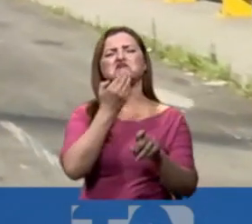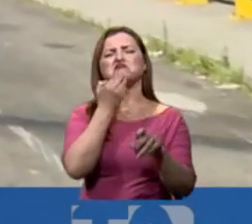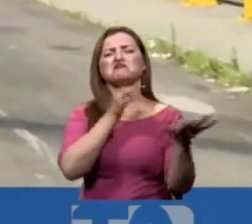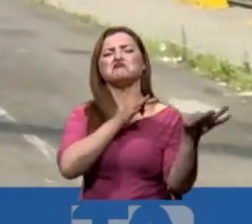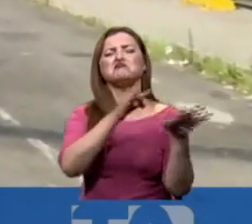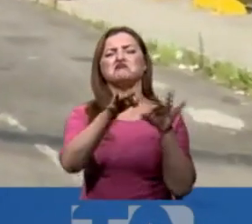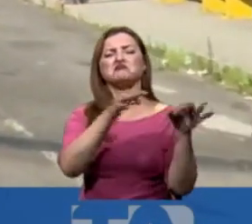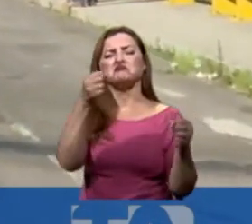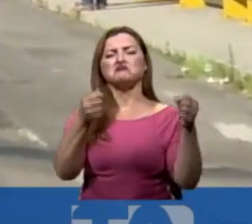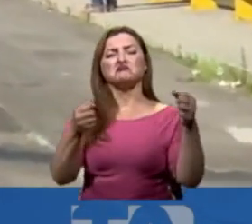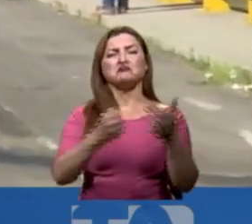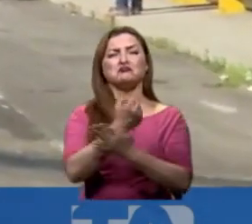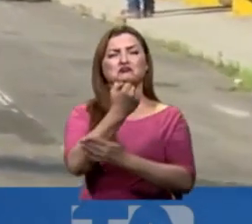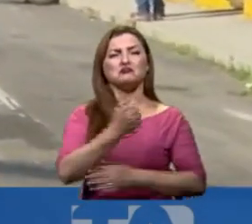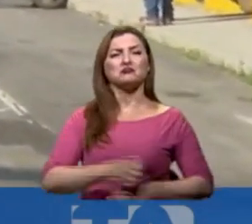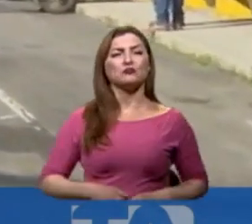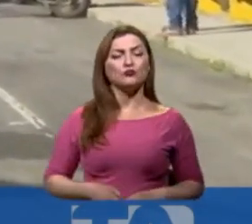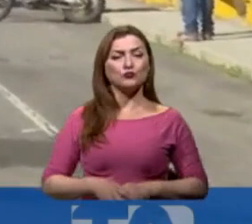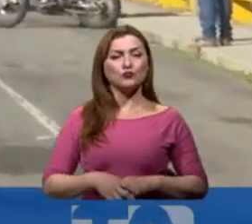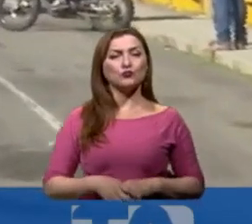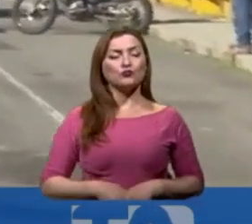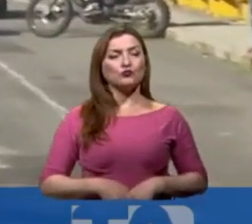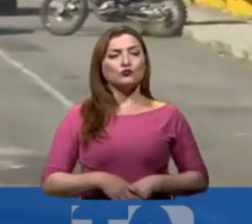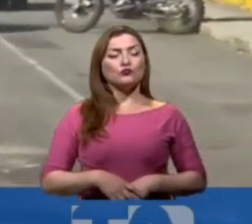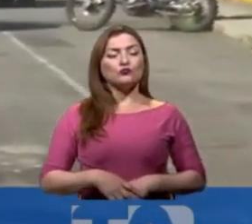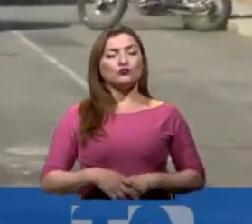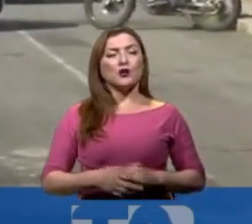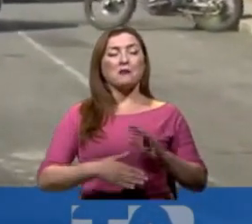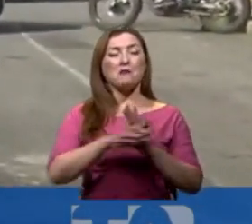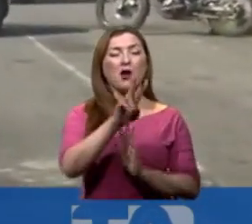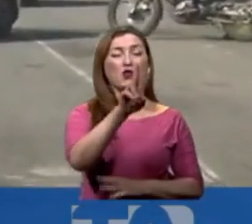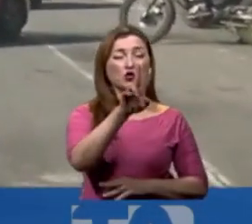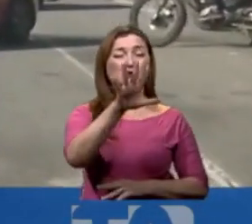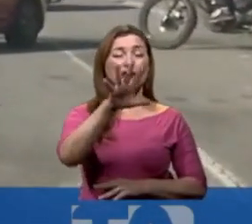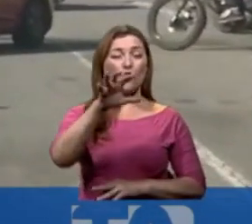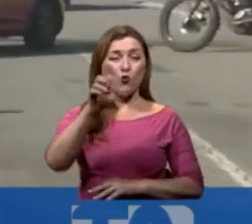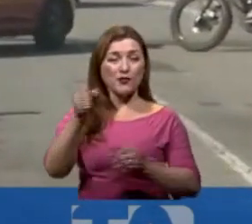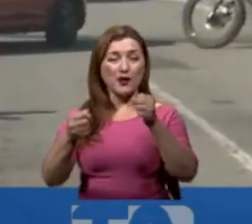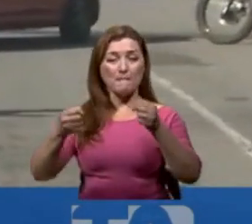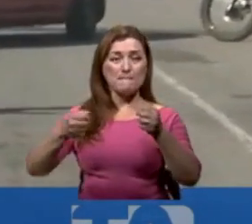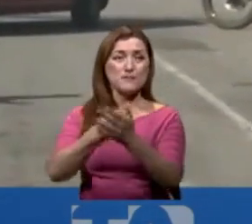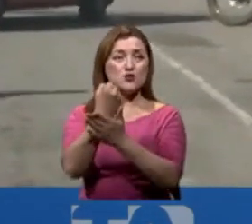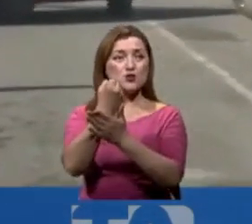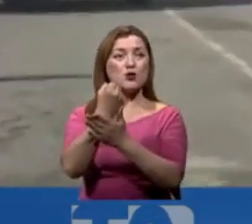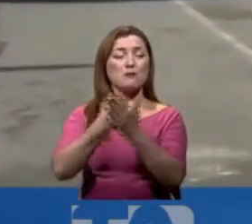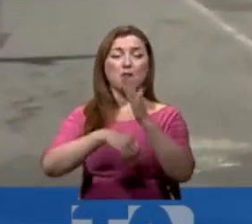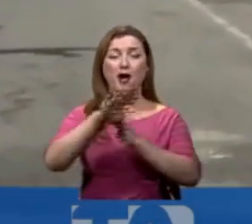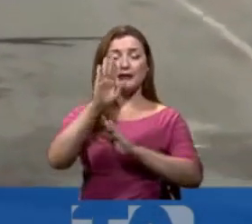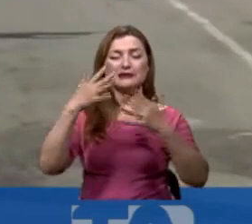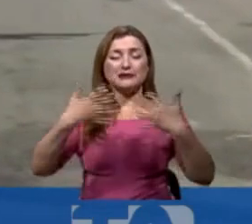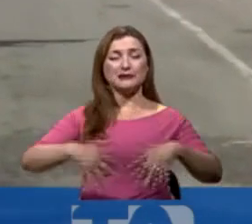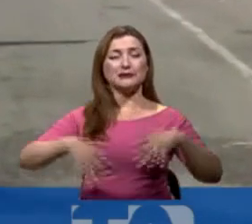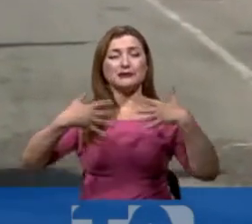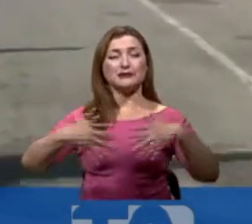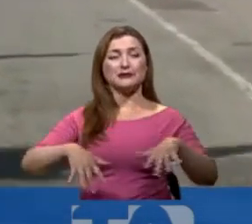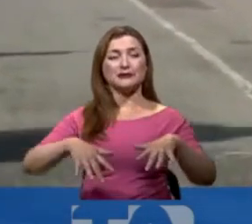la siniestralidad aquí en la avenida Simón Bolívar. De lo que conocemos son más de 250 accidentes graves